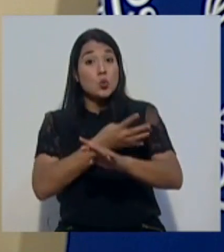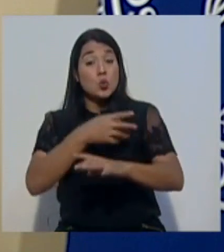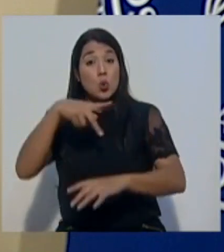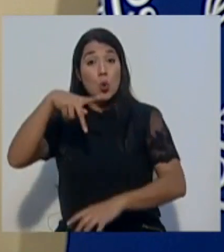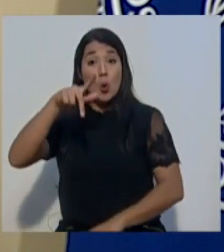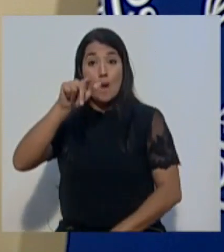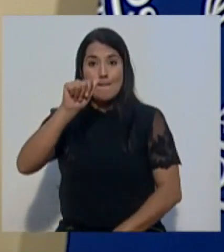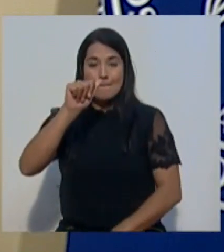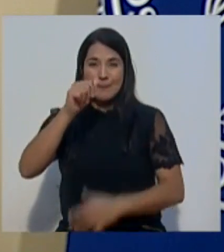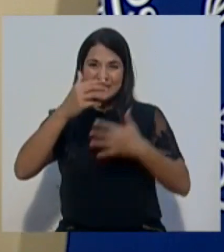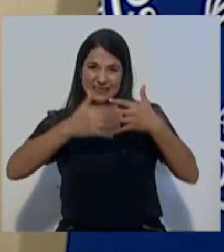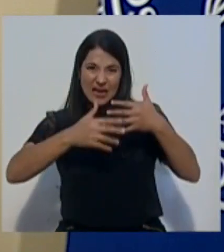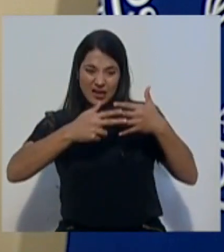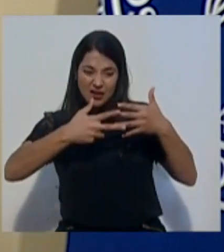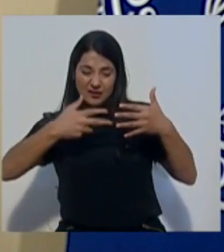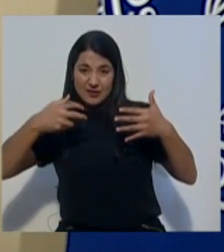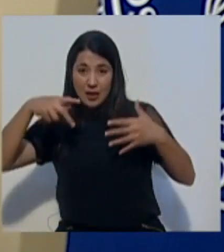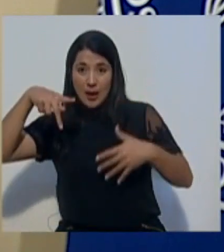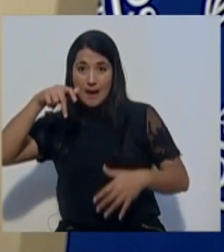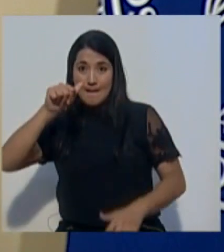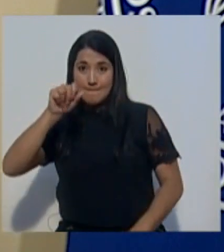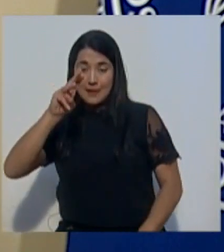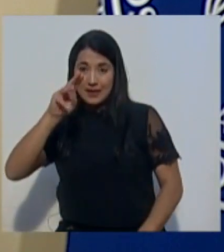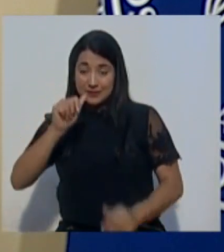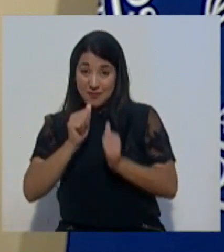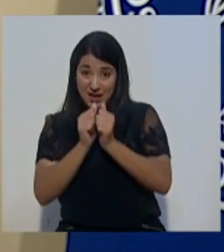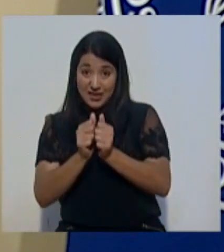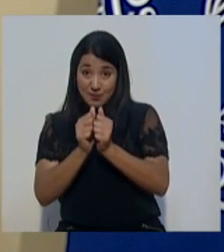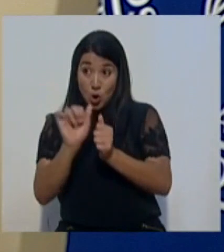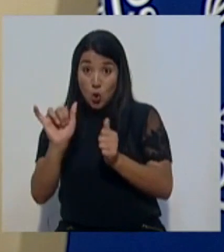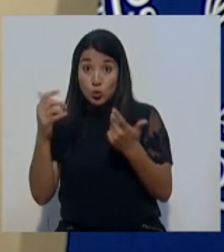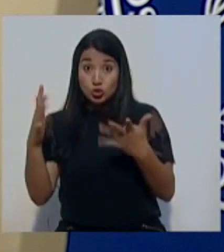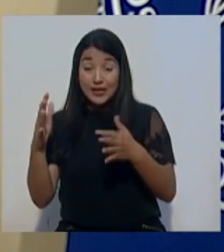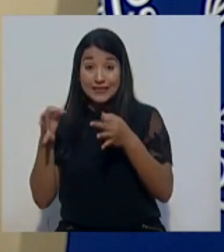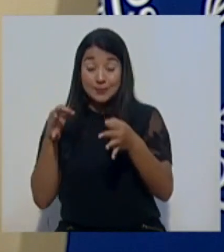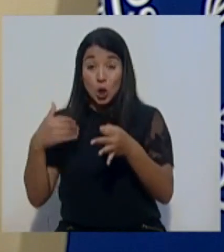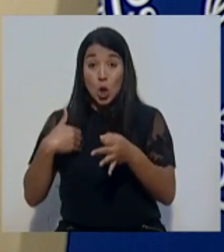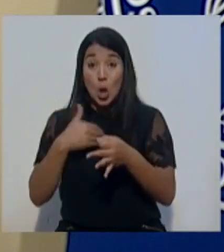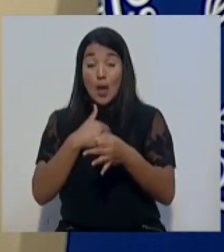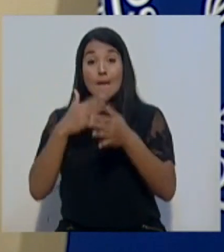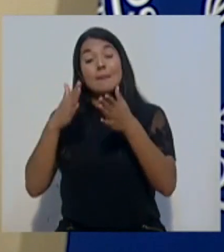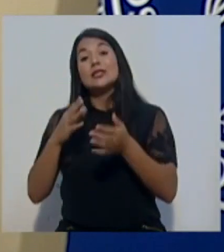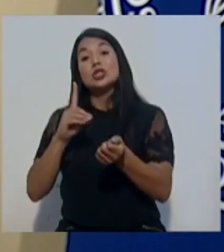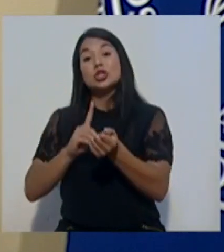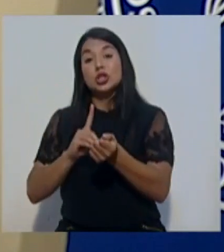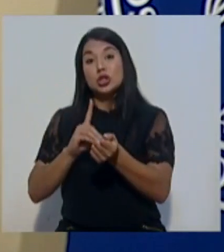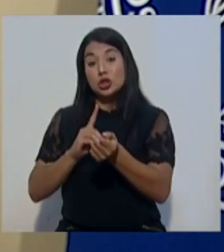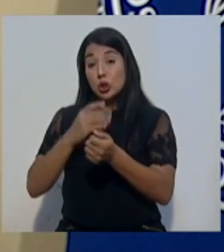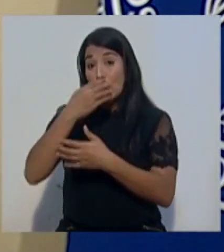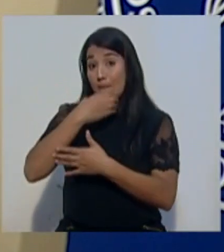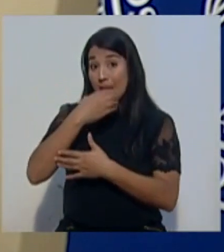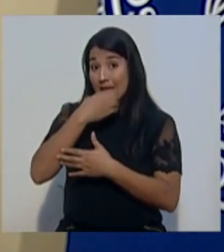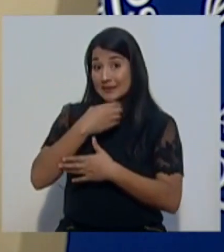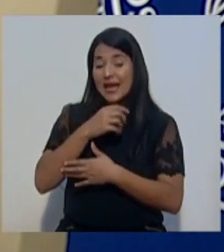ese plasma, como lo ha explicado aquí Román Macaya, sirve para la persona que está llegando a hospitalizarse.